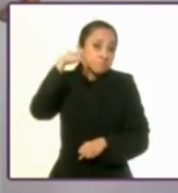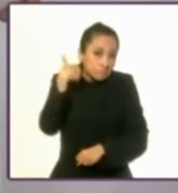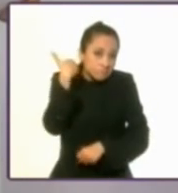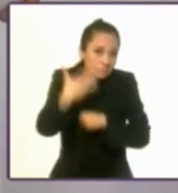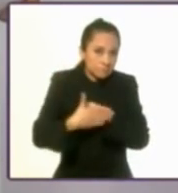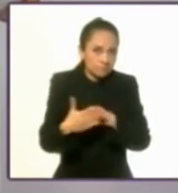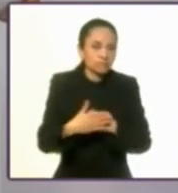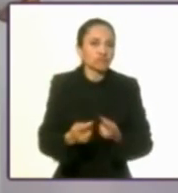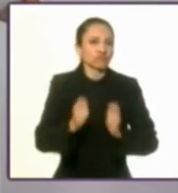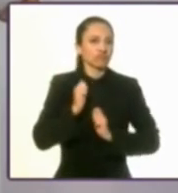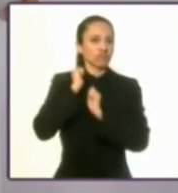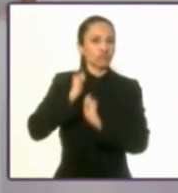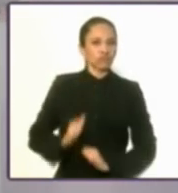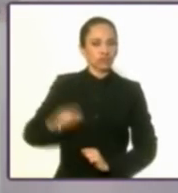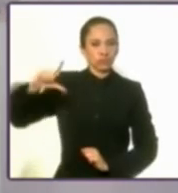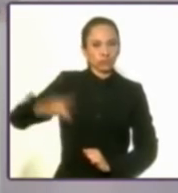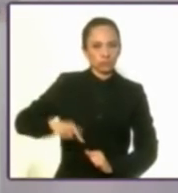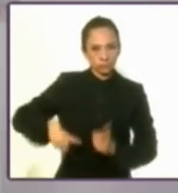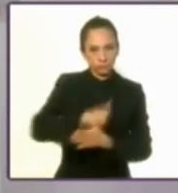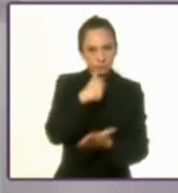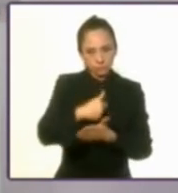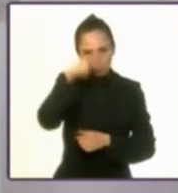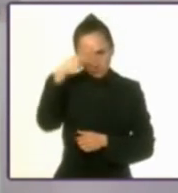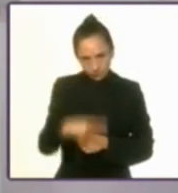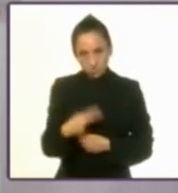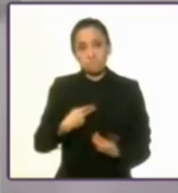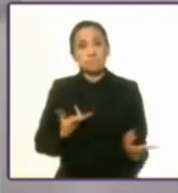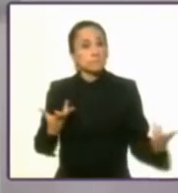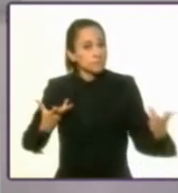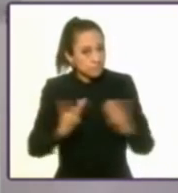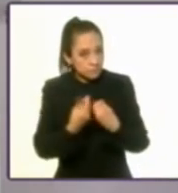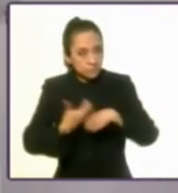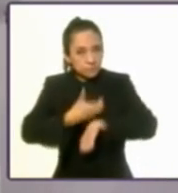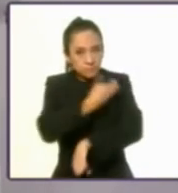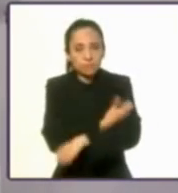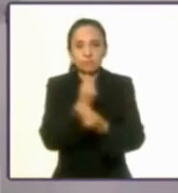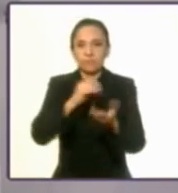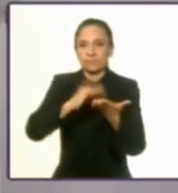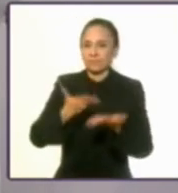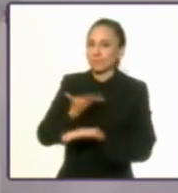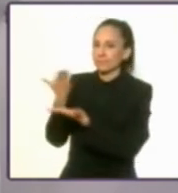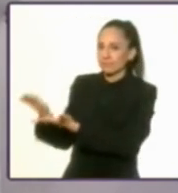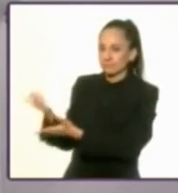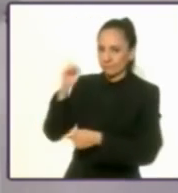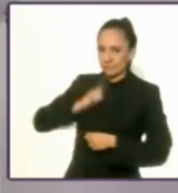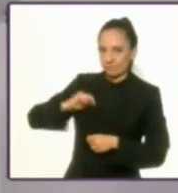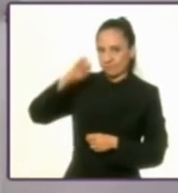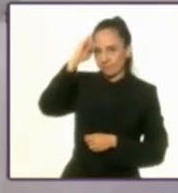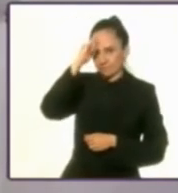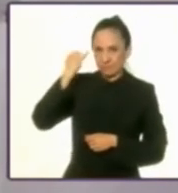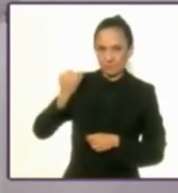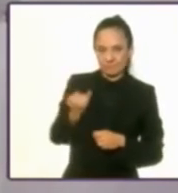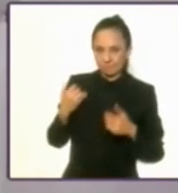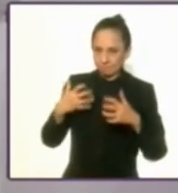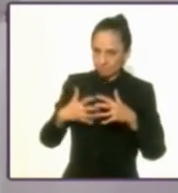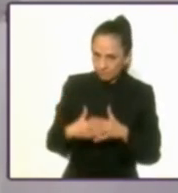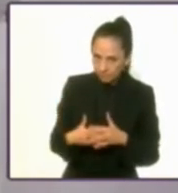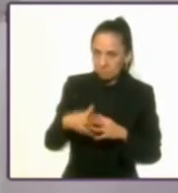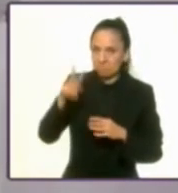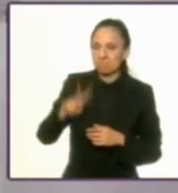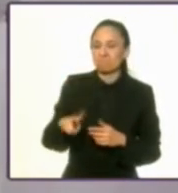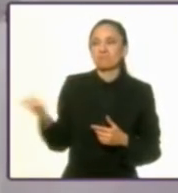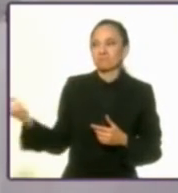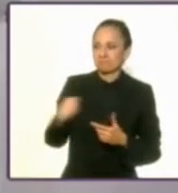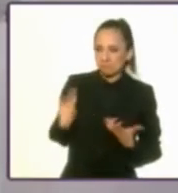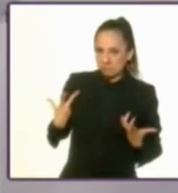ciudad de mexico gracias por acompañarnos gracias a ti firma ha sido realmente un lujo compartir contigo esta